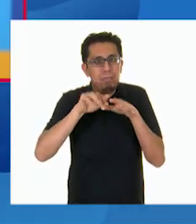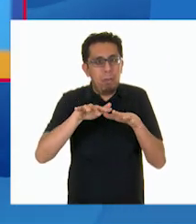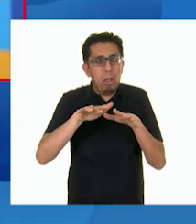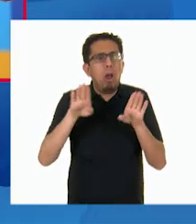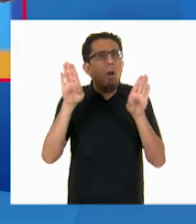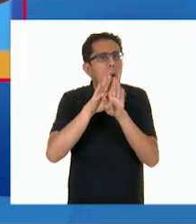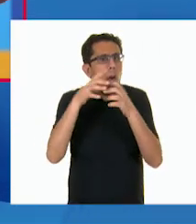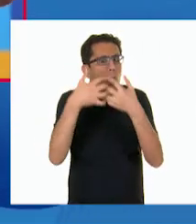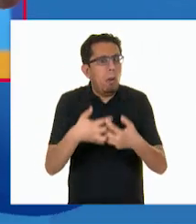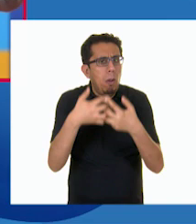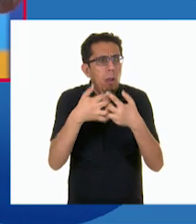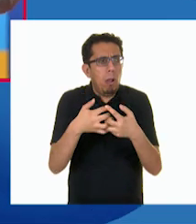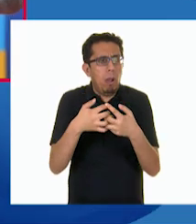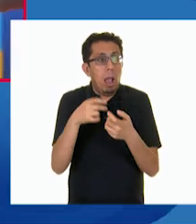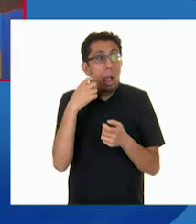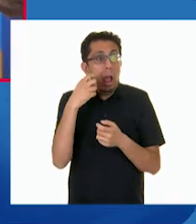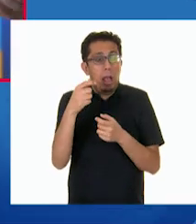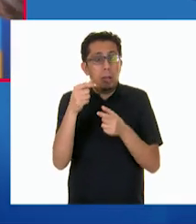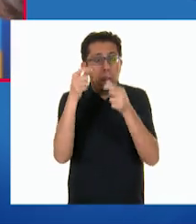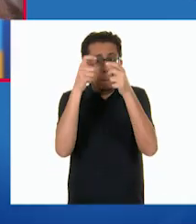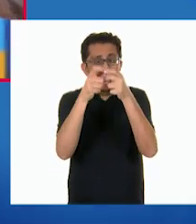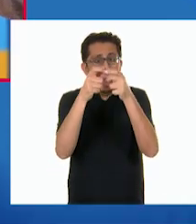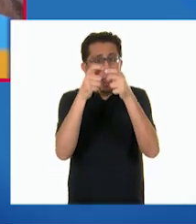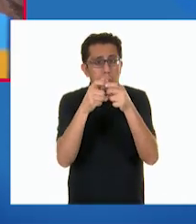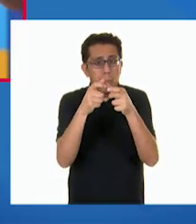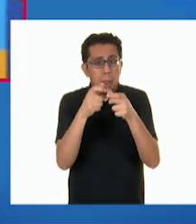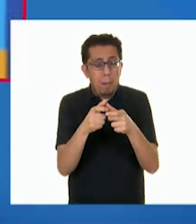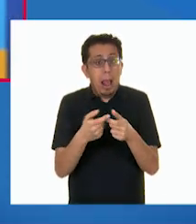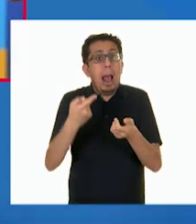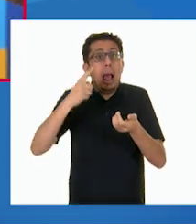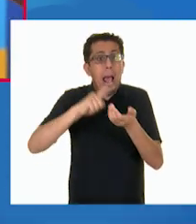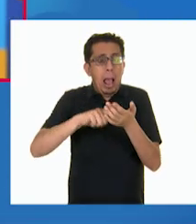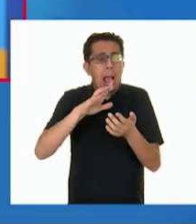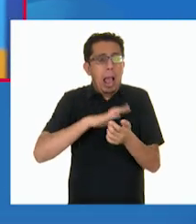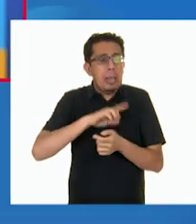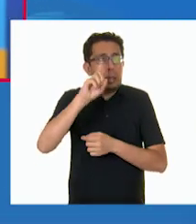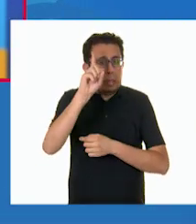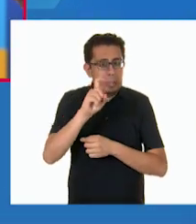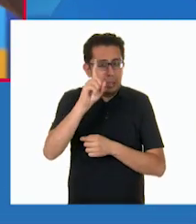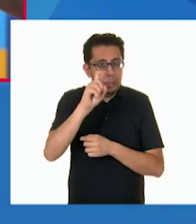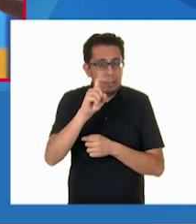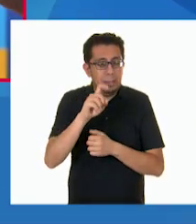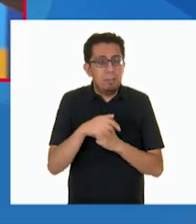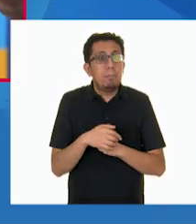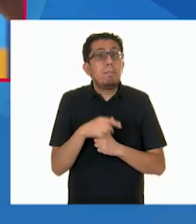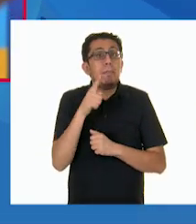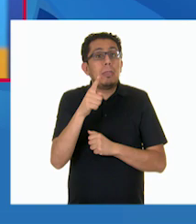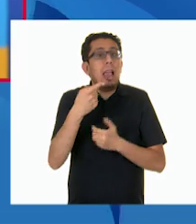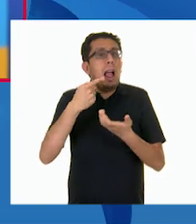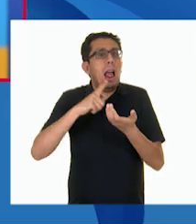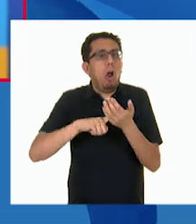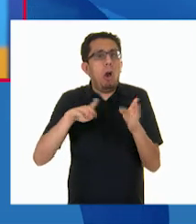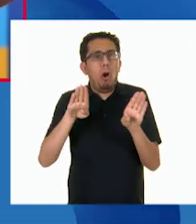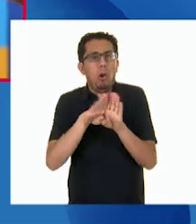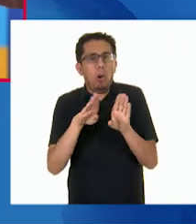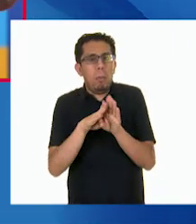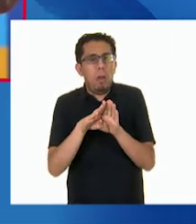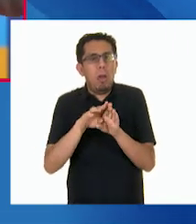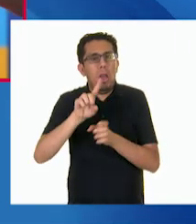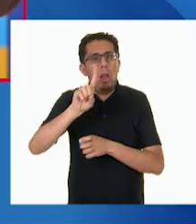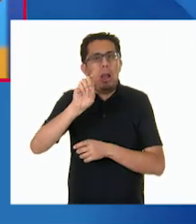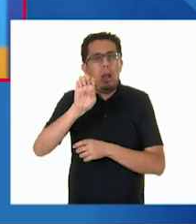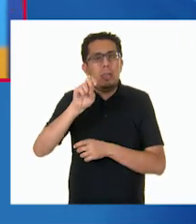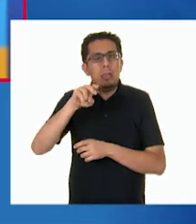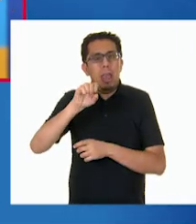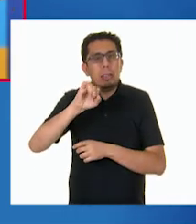Cada una de estas pequeñas ampolletas están rellenas de líquido y la densidad, es decir, la característica de los